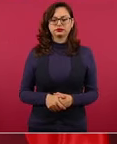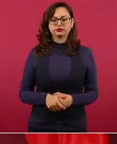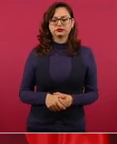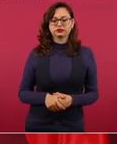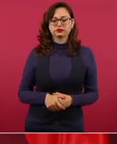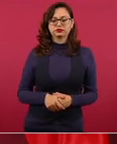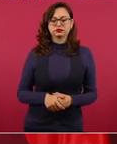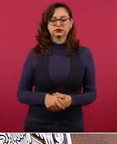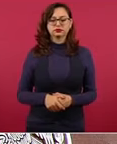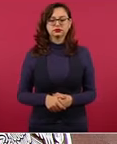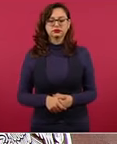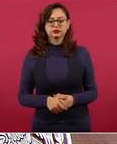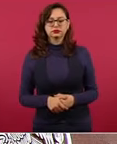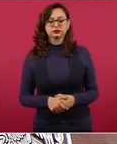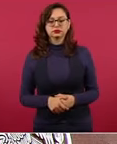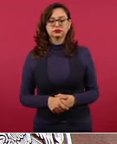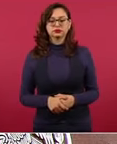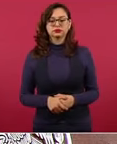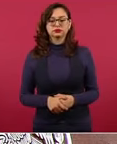e